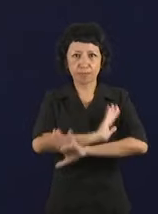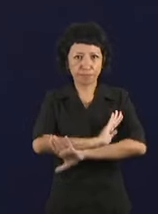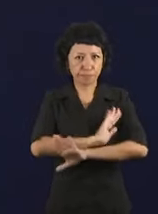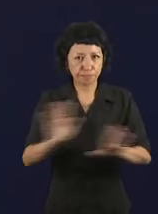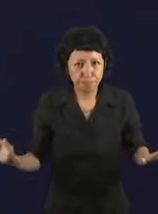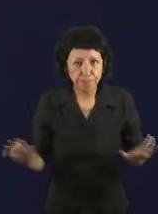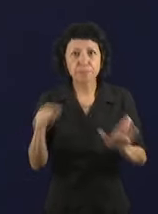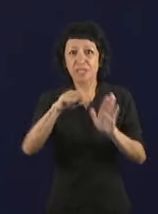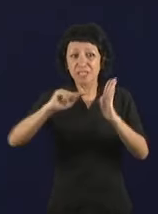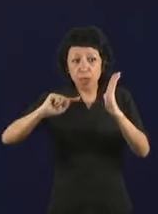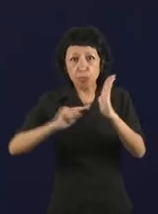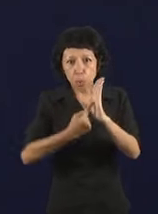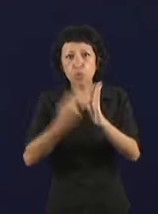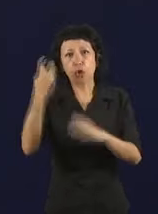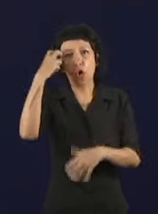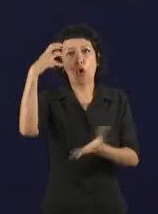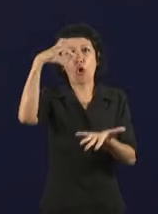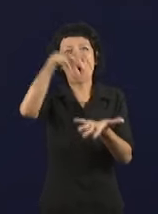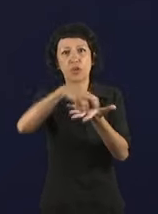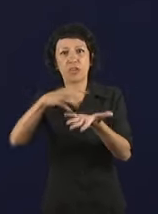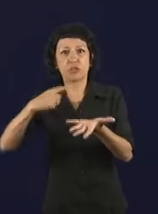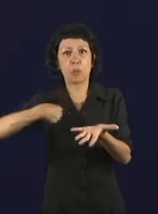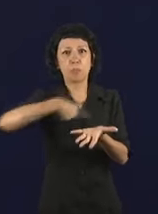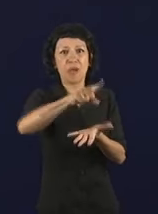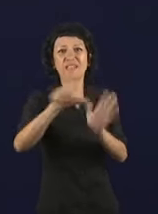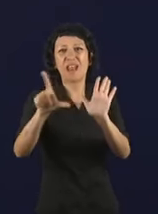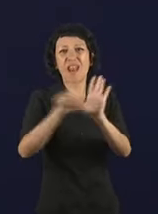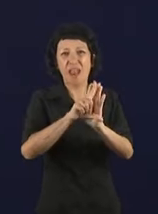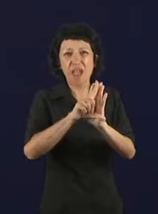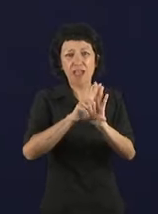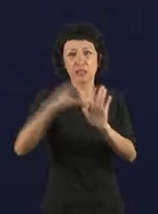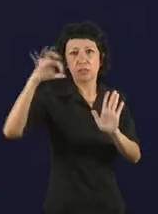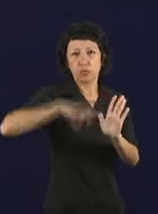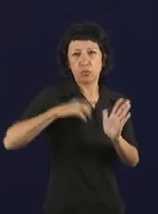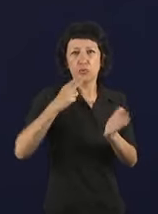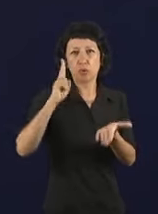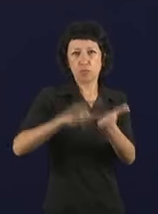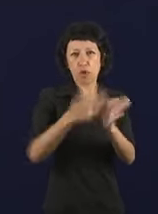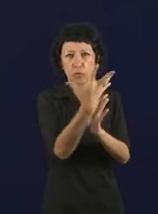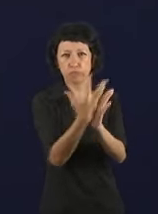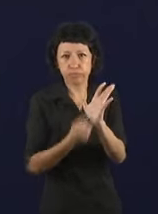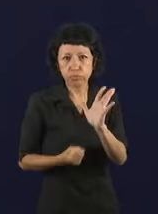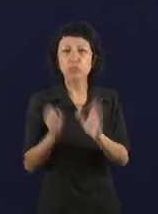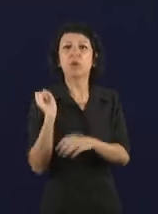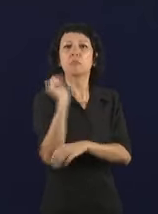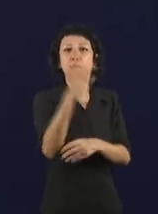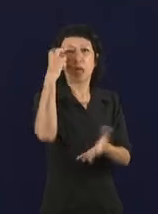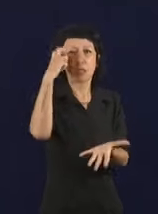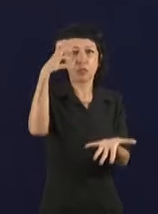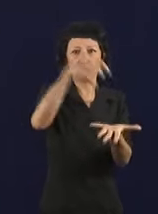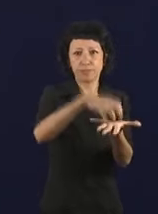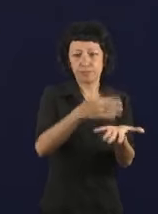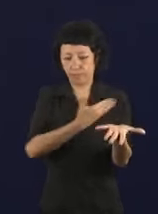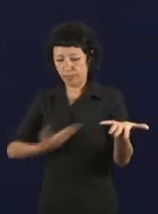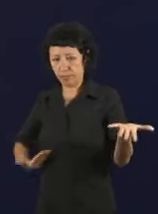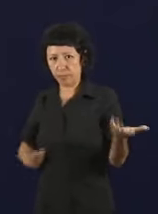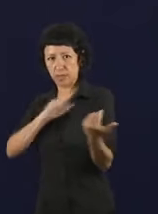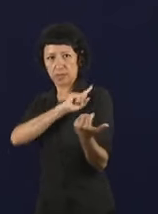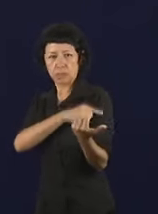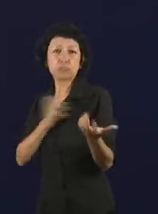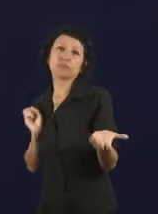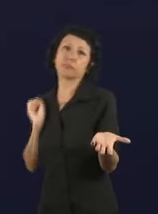el congreso la ley del impuesto a las ganancias enviada por el poder ejecutivo y en otro